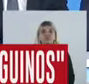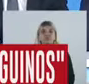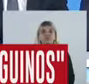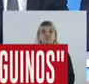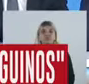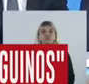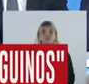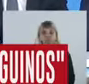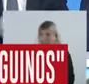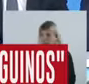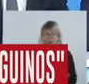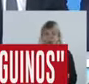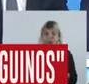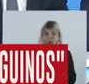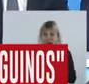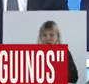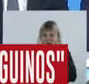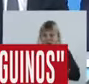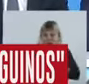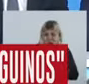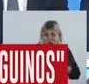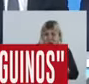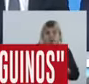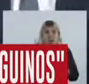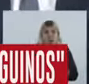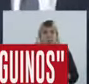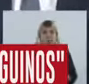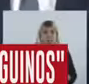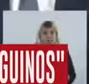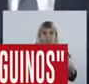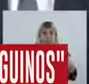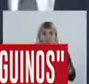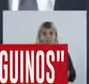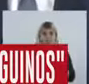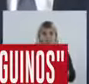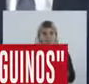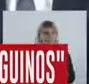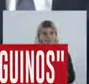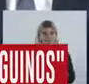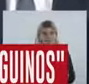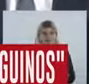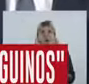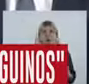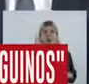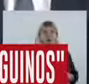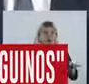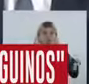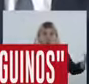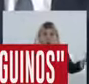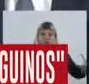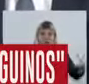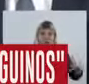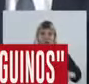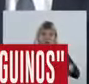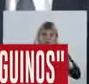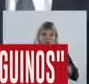todo este esfuerzo no es el esfuerzo de un presidente, es el esfuerzo de todo un gobierno y es el esfuerzo de